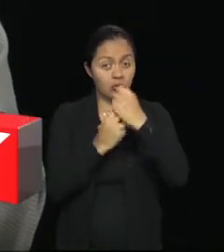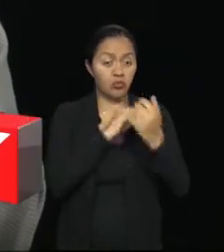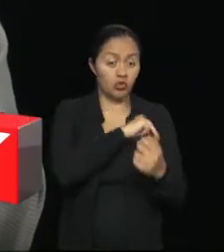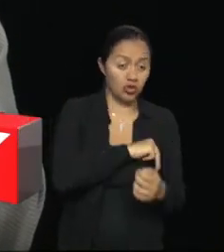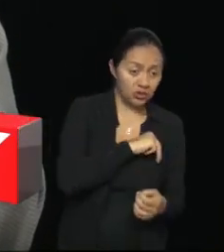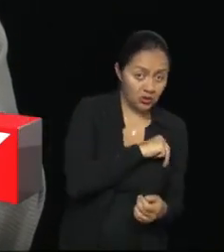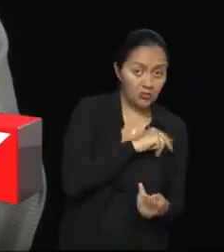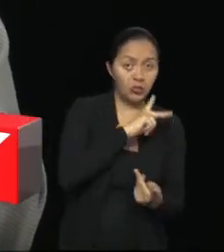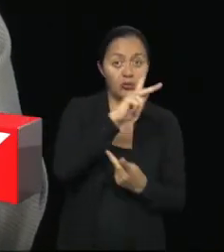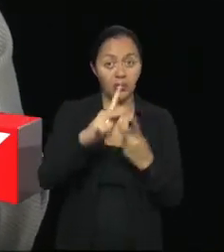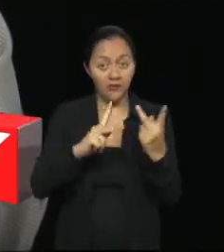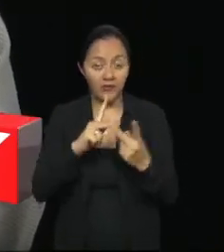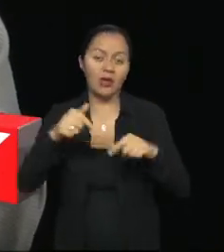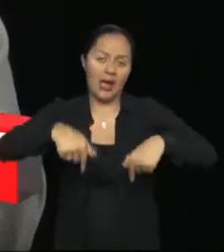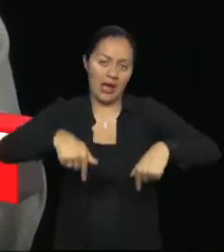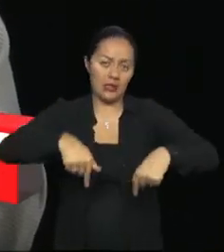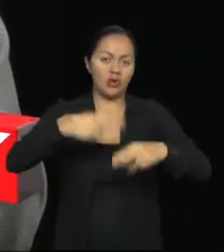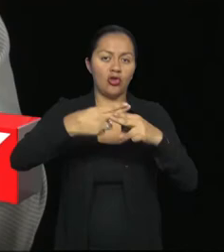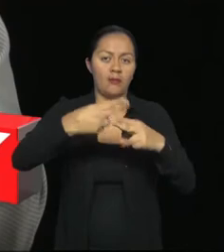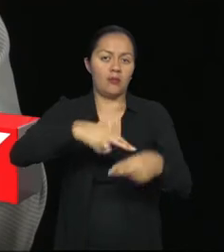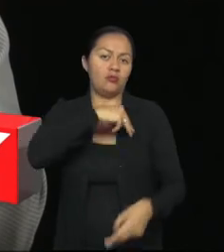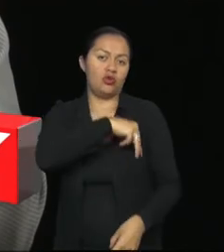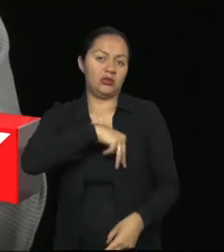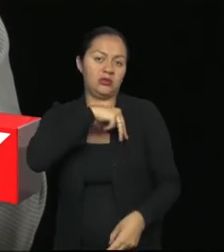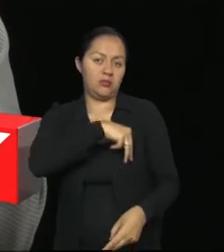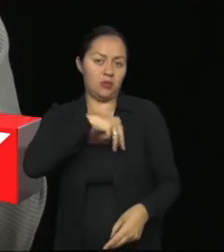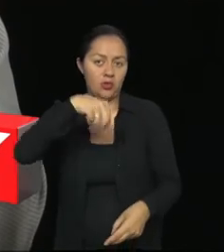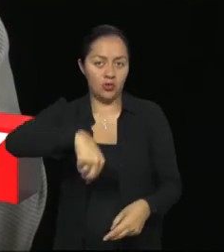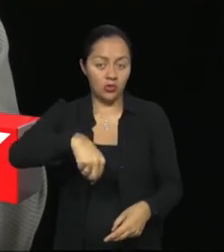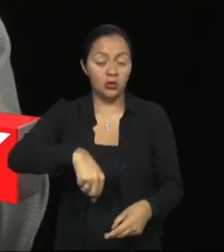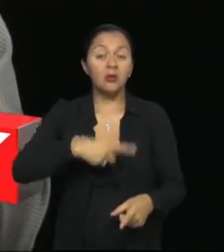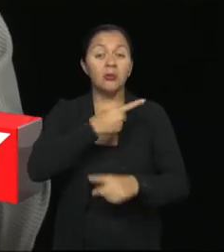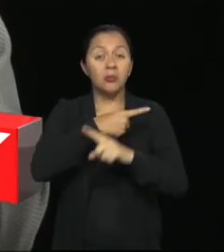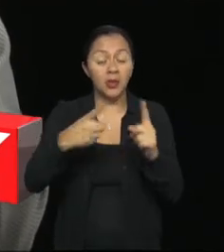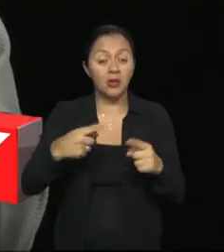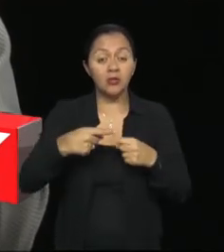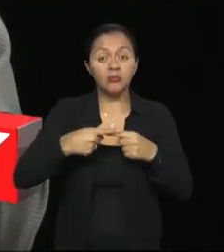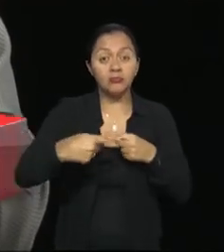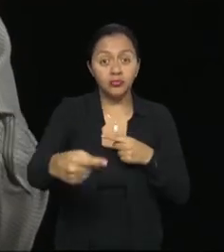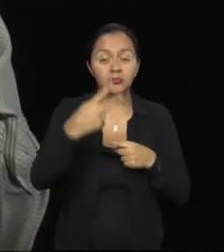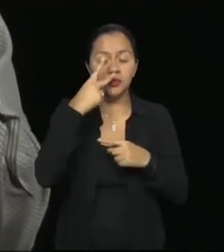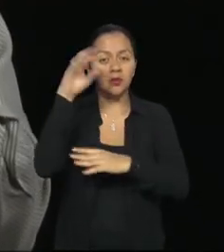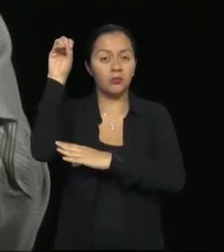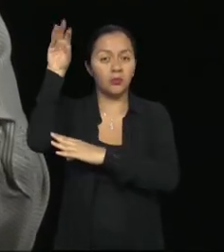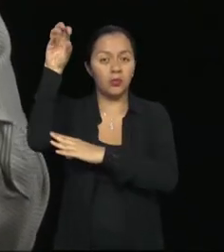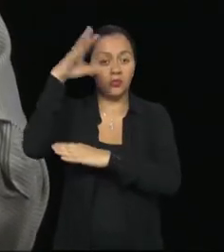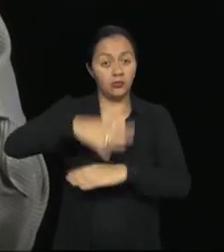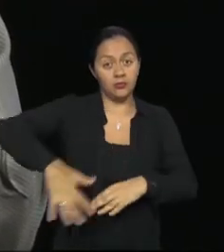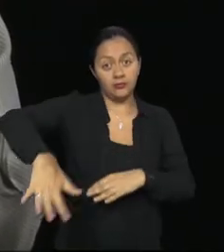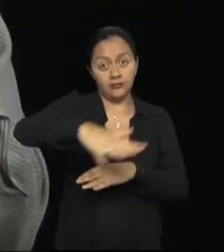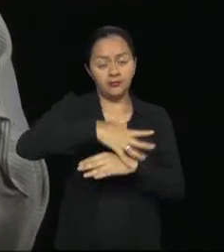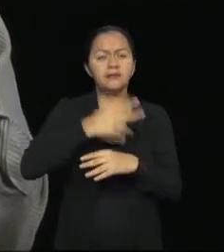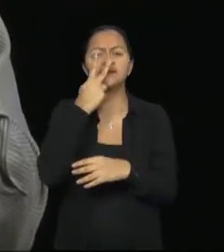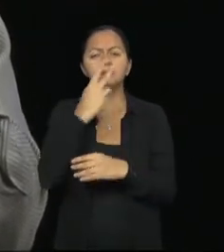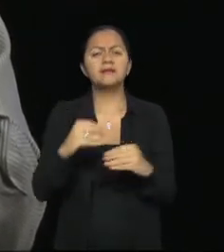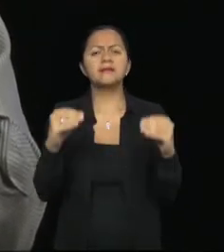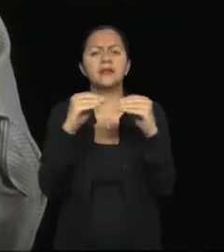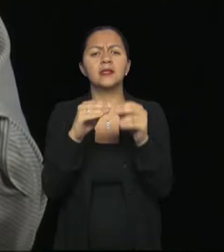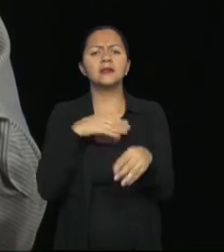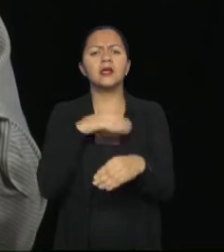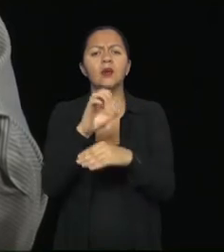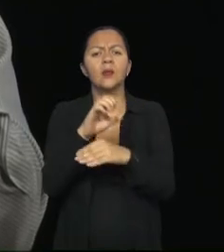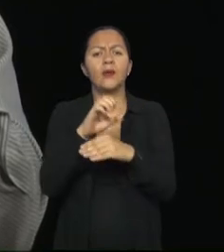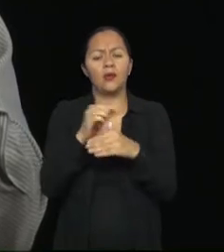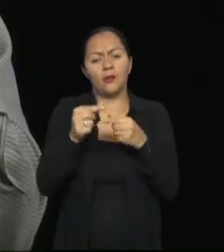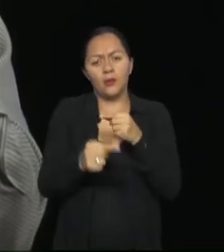o hablemos de los GAD. En la práctica, y que nosotros vamos a demostrar, porque vamos a tener una ponencia también, ¿cuál es la práctica que Ecuador